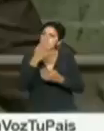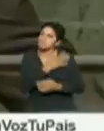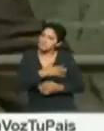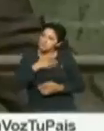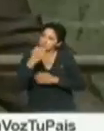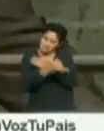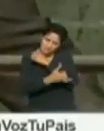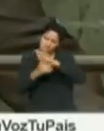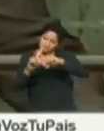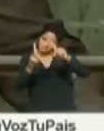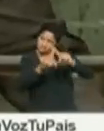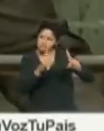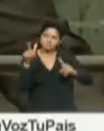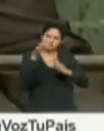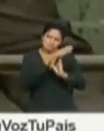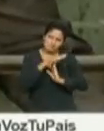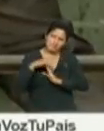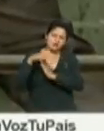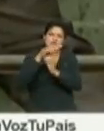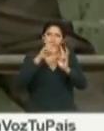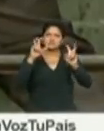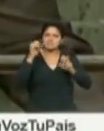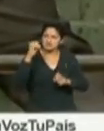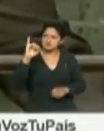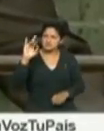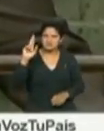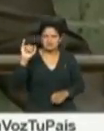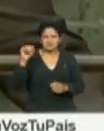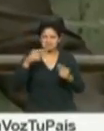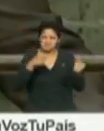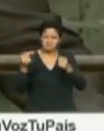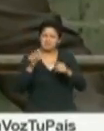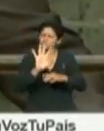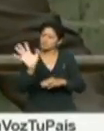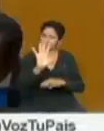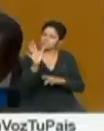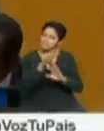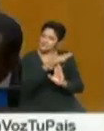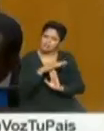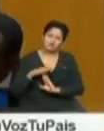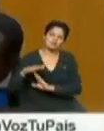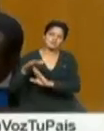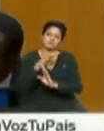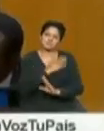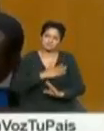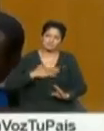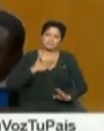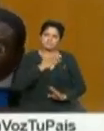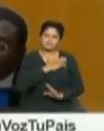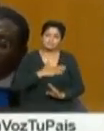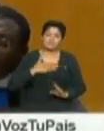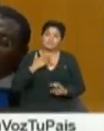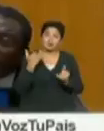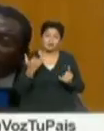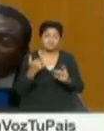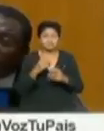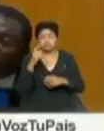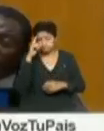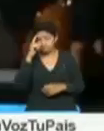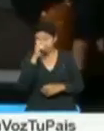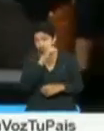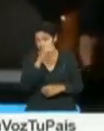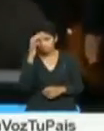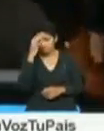Siria. Un mensaje conciliador ante la proximidad de nuevas discusiones internacionales sobre el conflicto que genera gran ansiedad en todo el